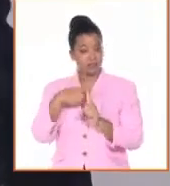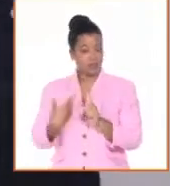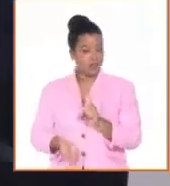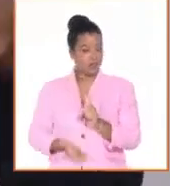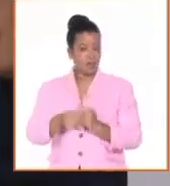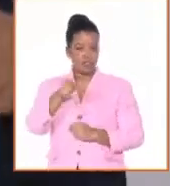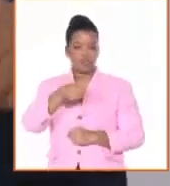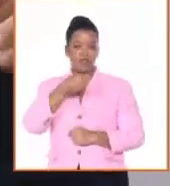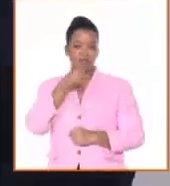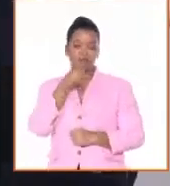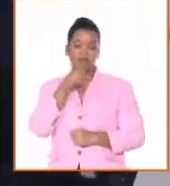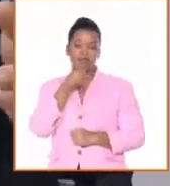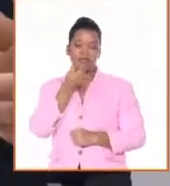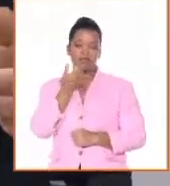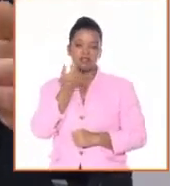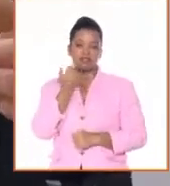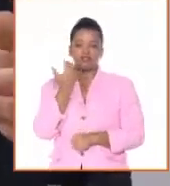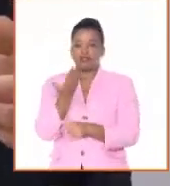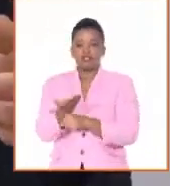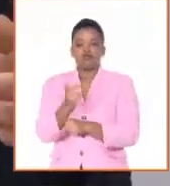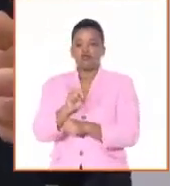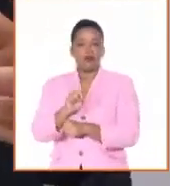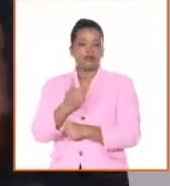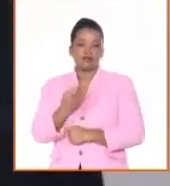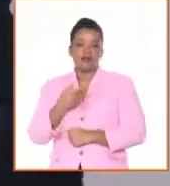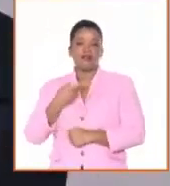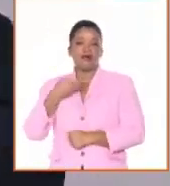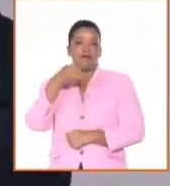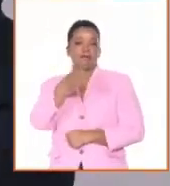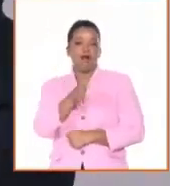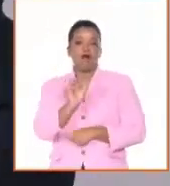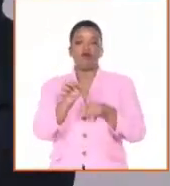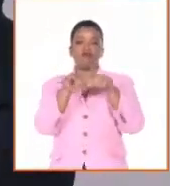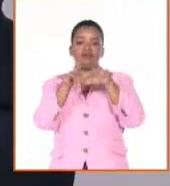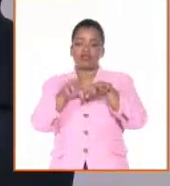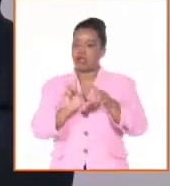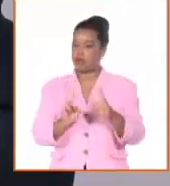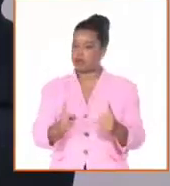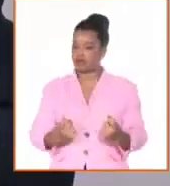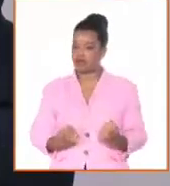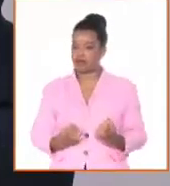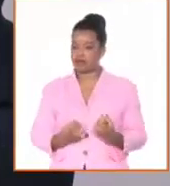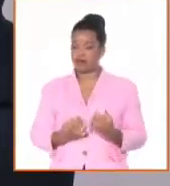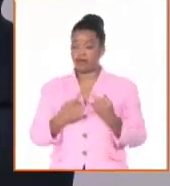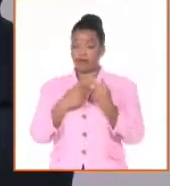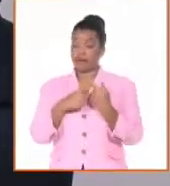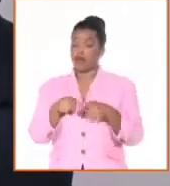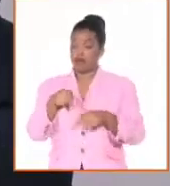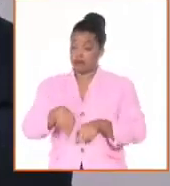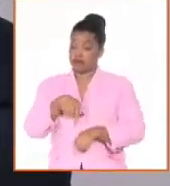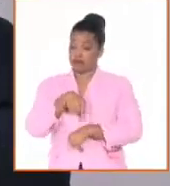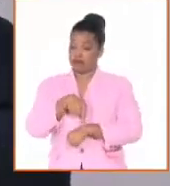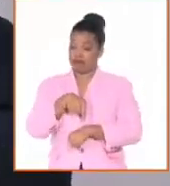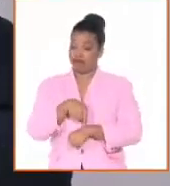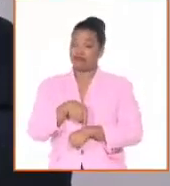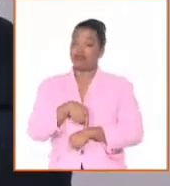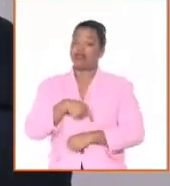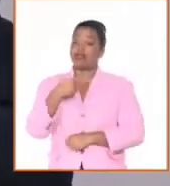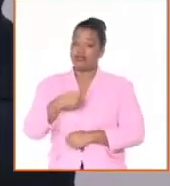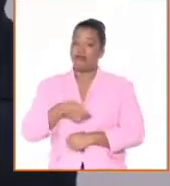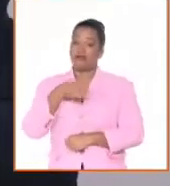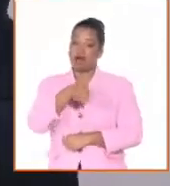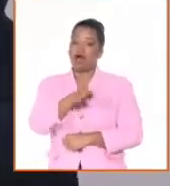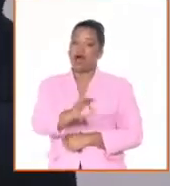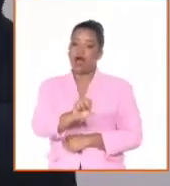pueda hacer sin tener que ir directamente a la unidad Aunque en este primer momento concibiendo que va a tener que ir a recoger la